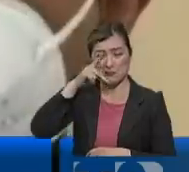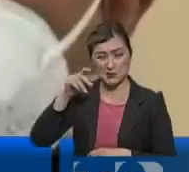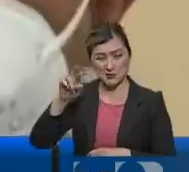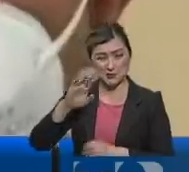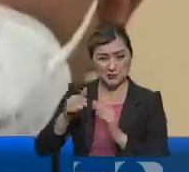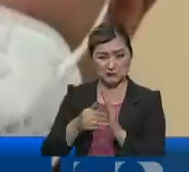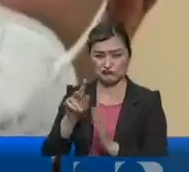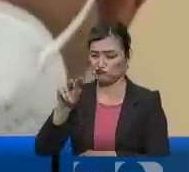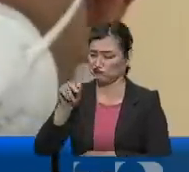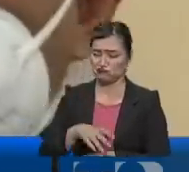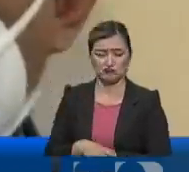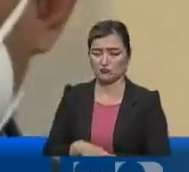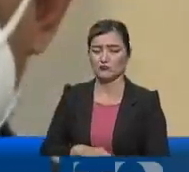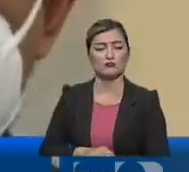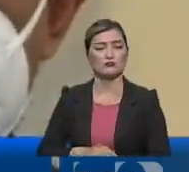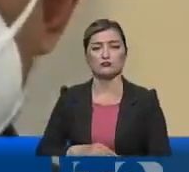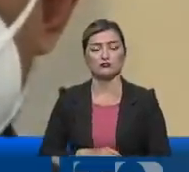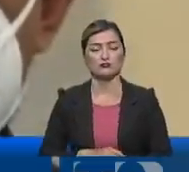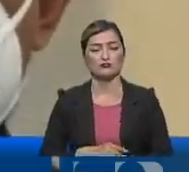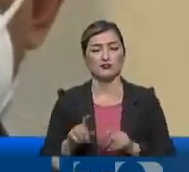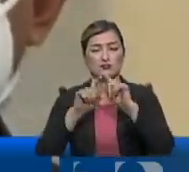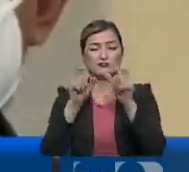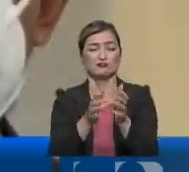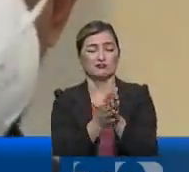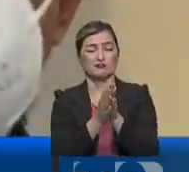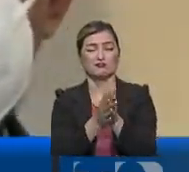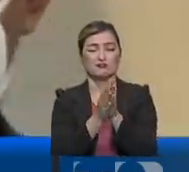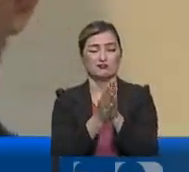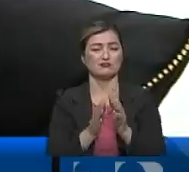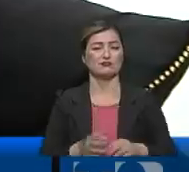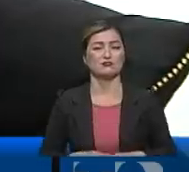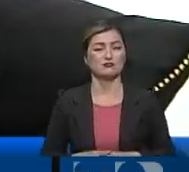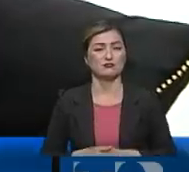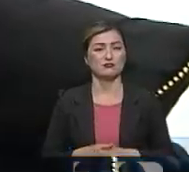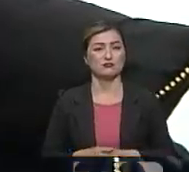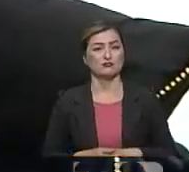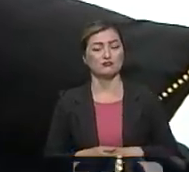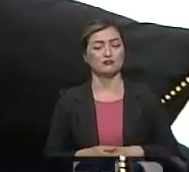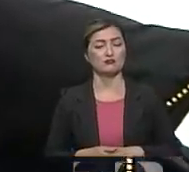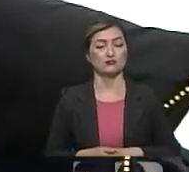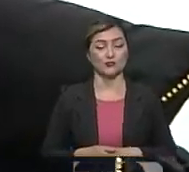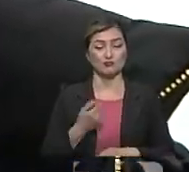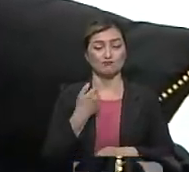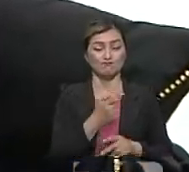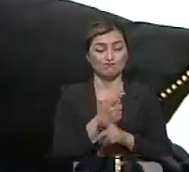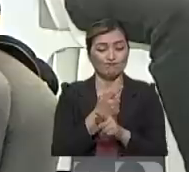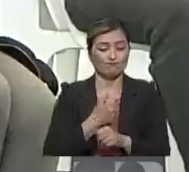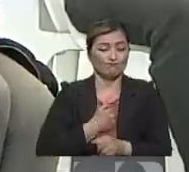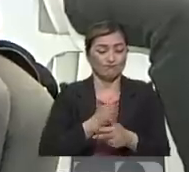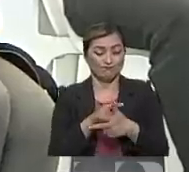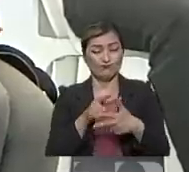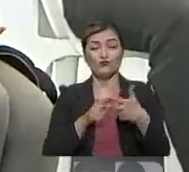porque lamentablemente muchas empresas están solicitando esto en las unidades de salud. E insisten en las medidas de autocuidado en